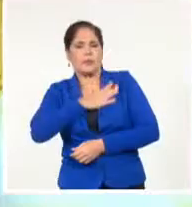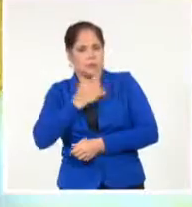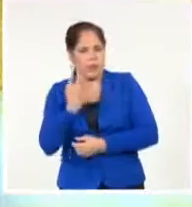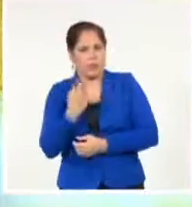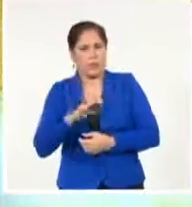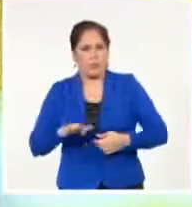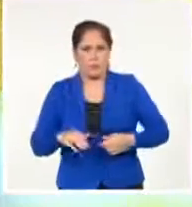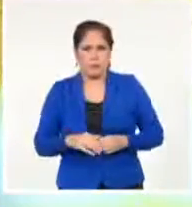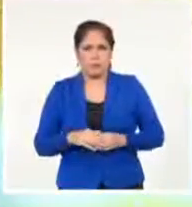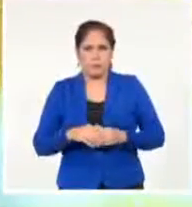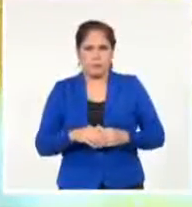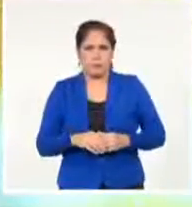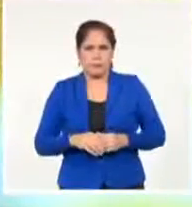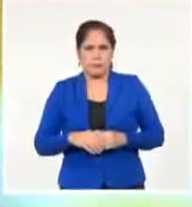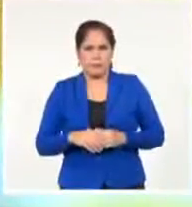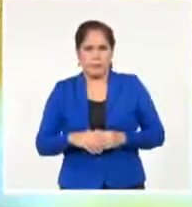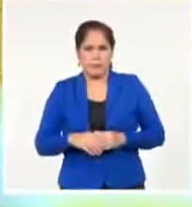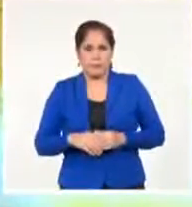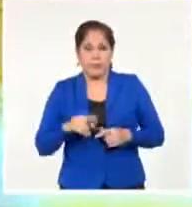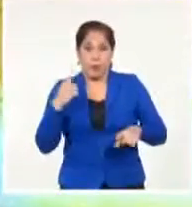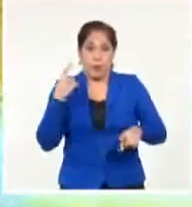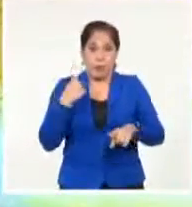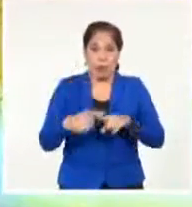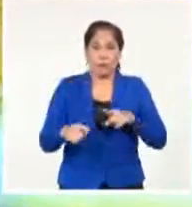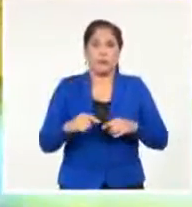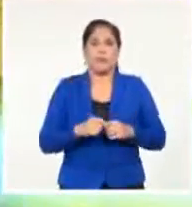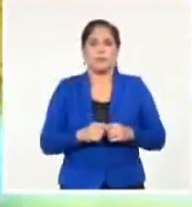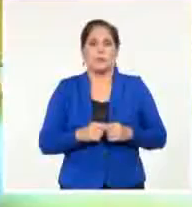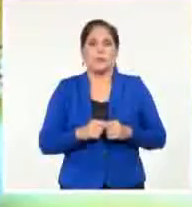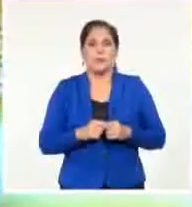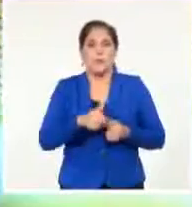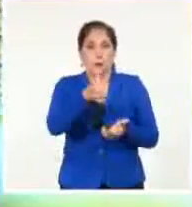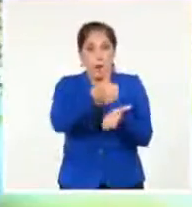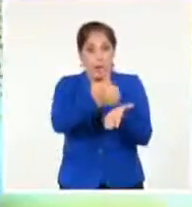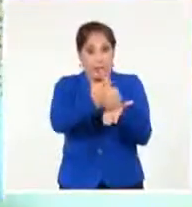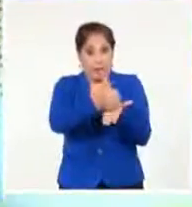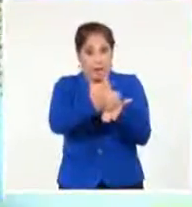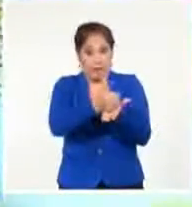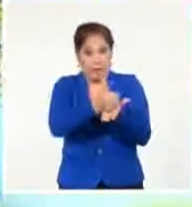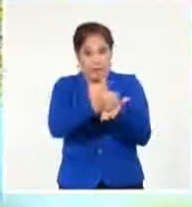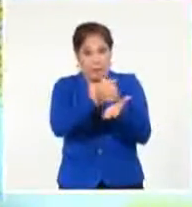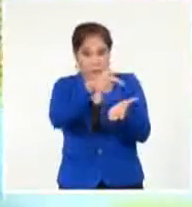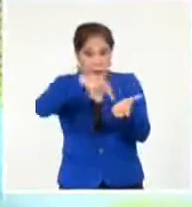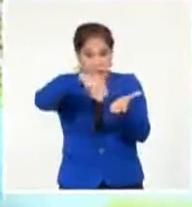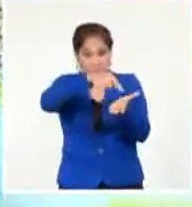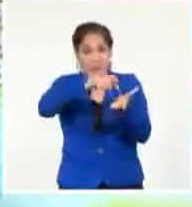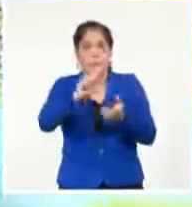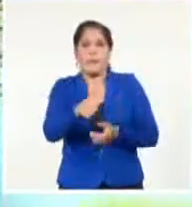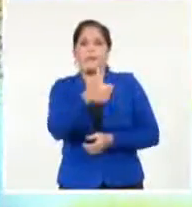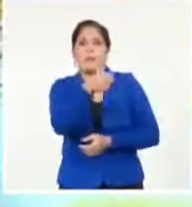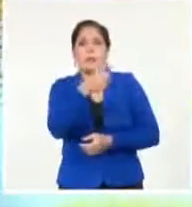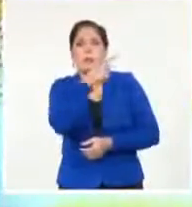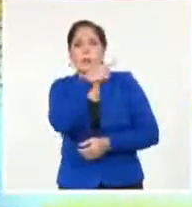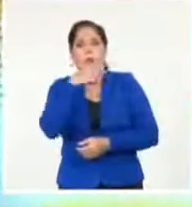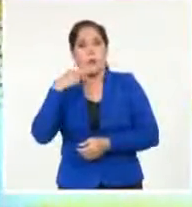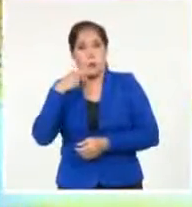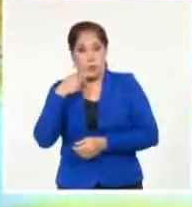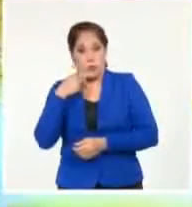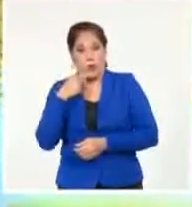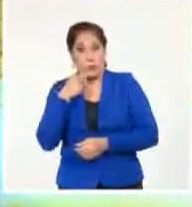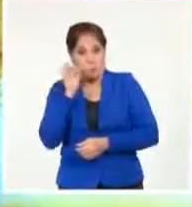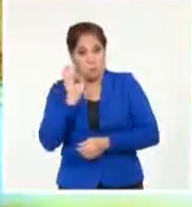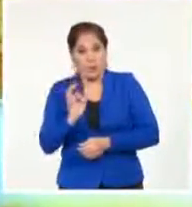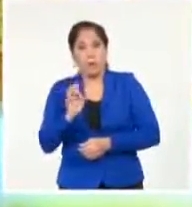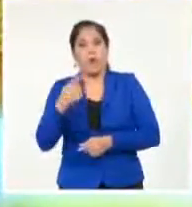necesaria. Mientras tanto, en Astana, la capital de Kazajistán, los presidentes de Rusia, Vladimir Putin,